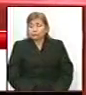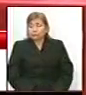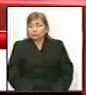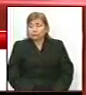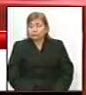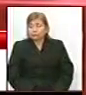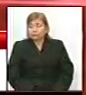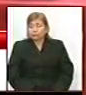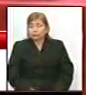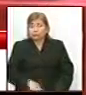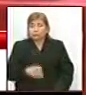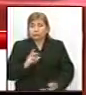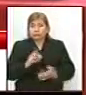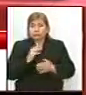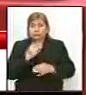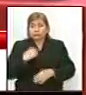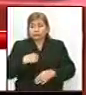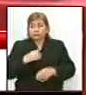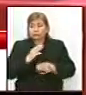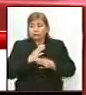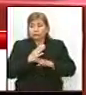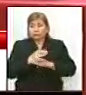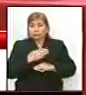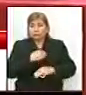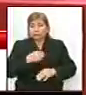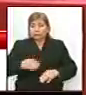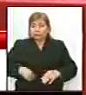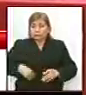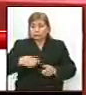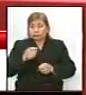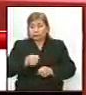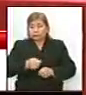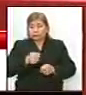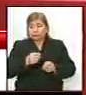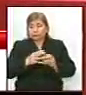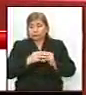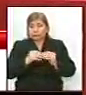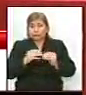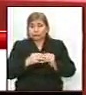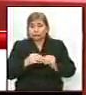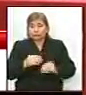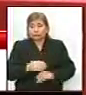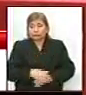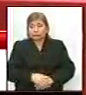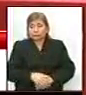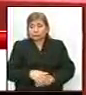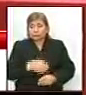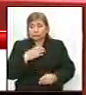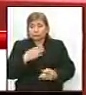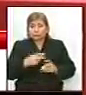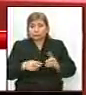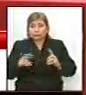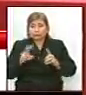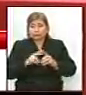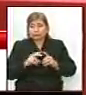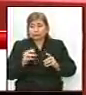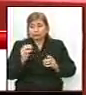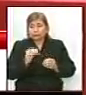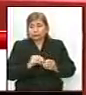Después entramos con el Ministerio de Producción, sobre todo para dar el valor agregado.